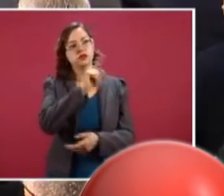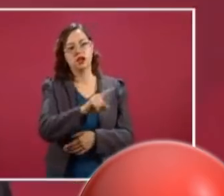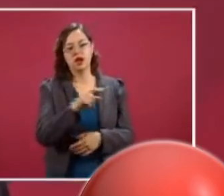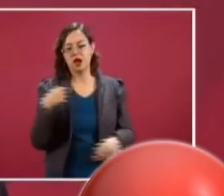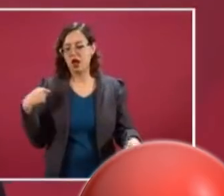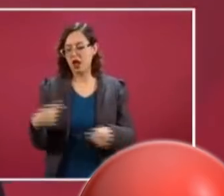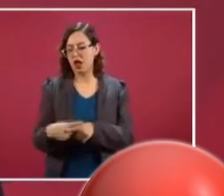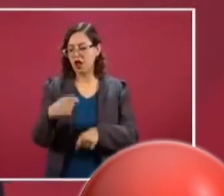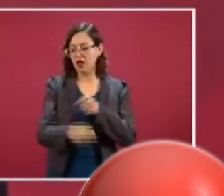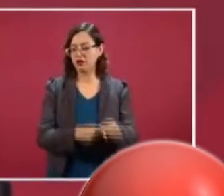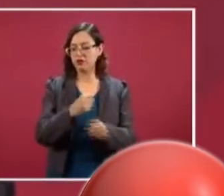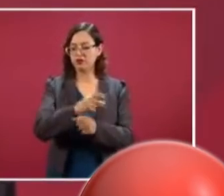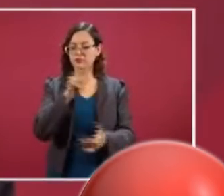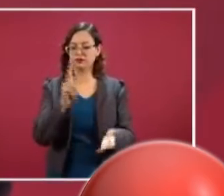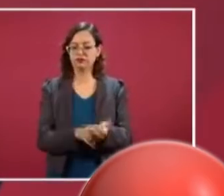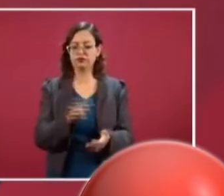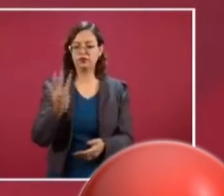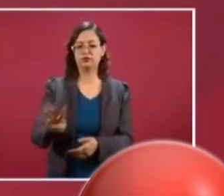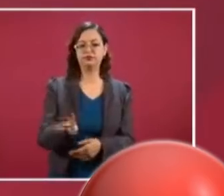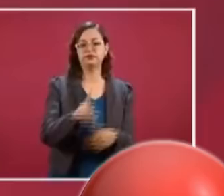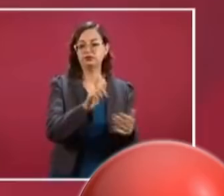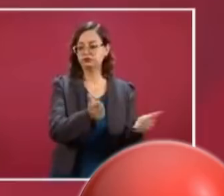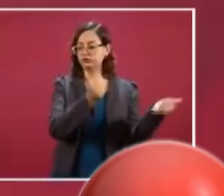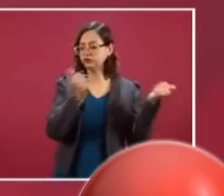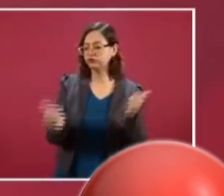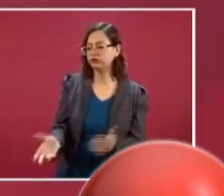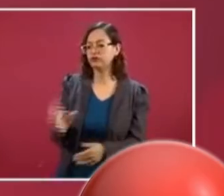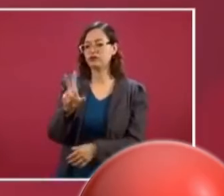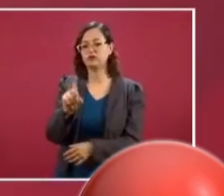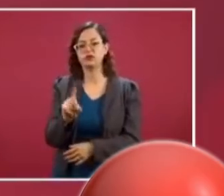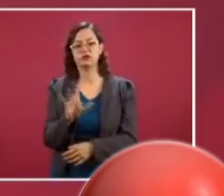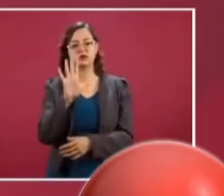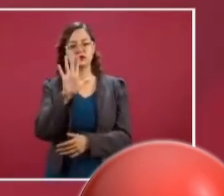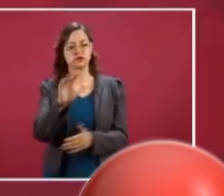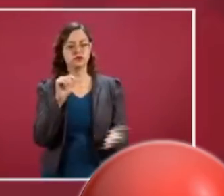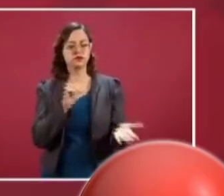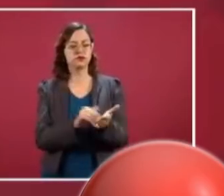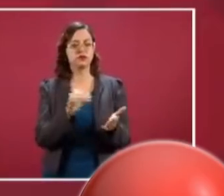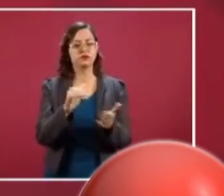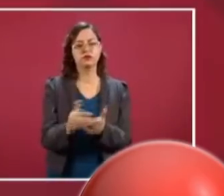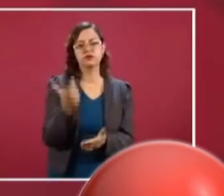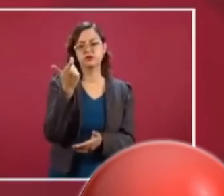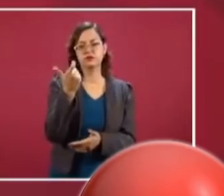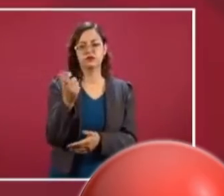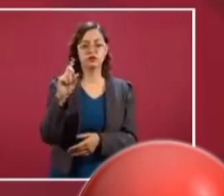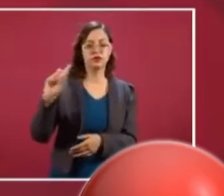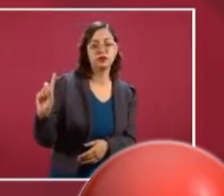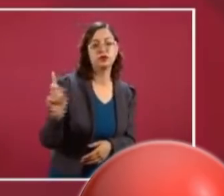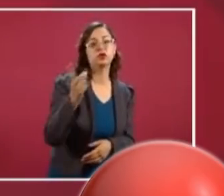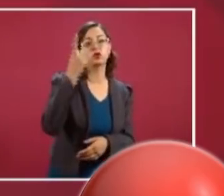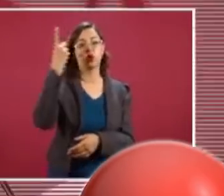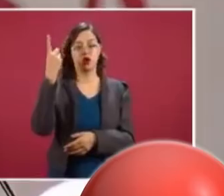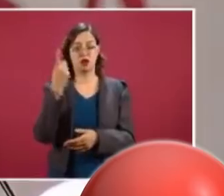van a enviar alrededor de 35,000